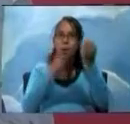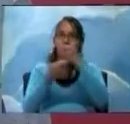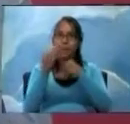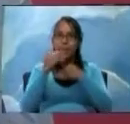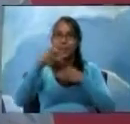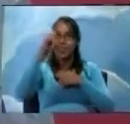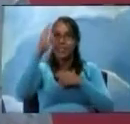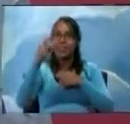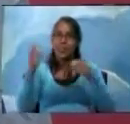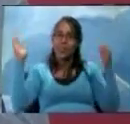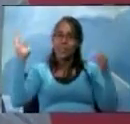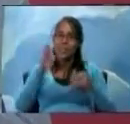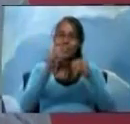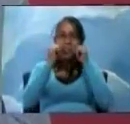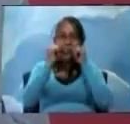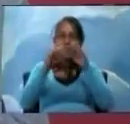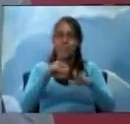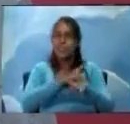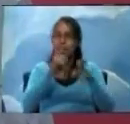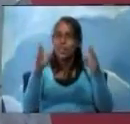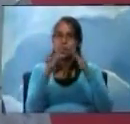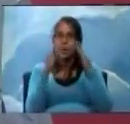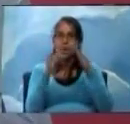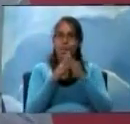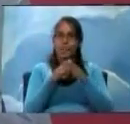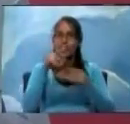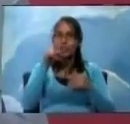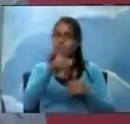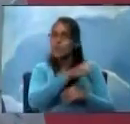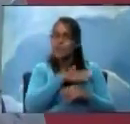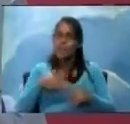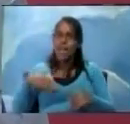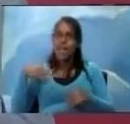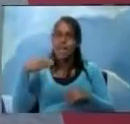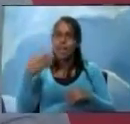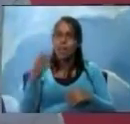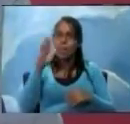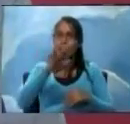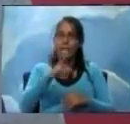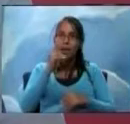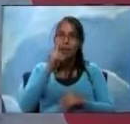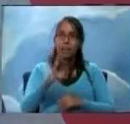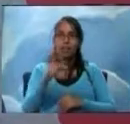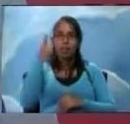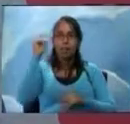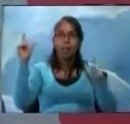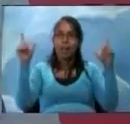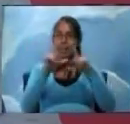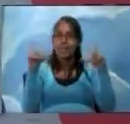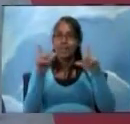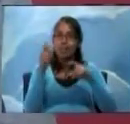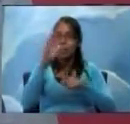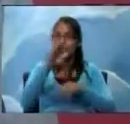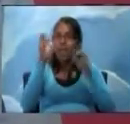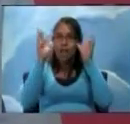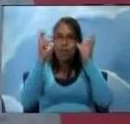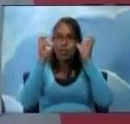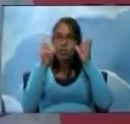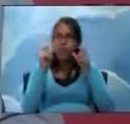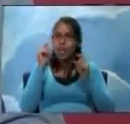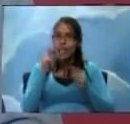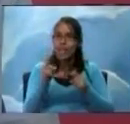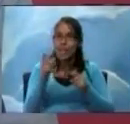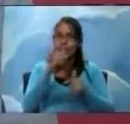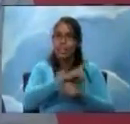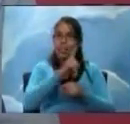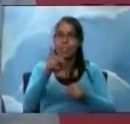comiera, Dios trajo la bendición a tu casa. Usted que me está viendo por la televisora, que me está escuchando